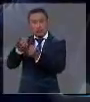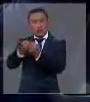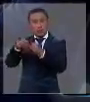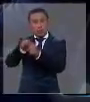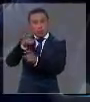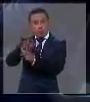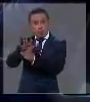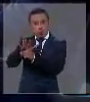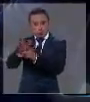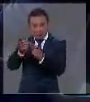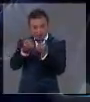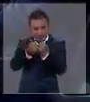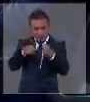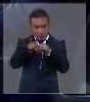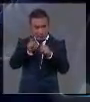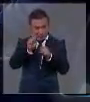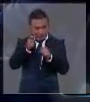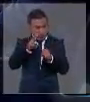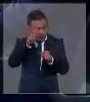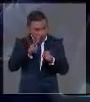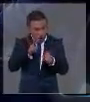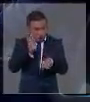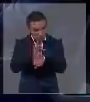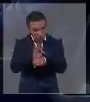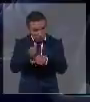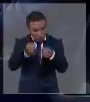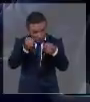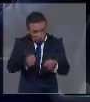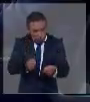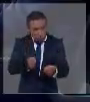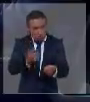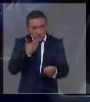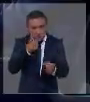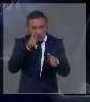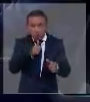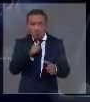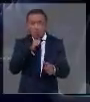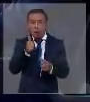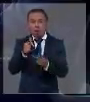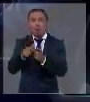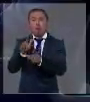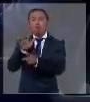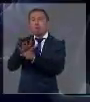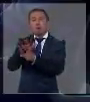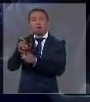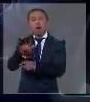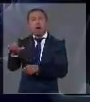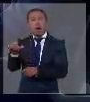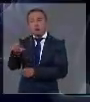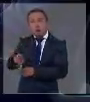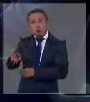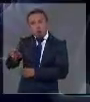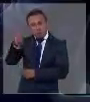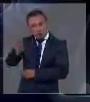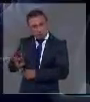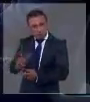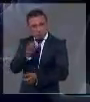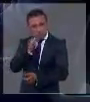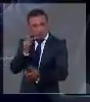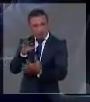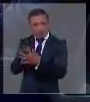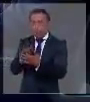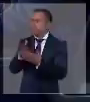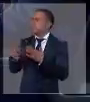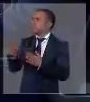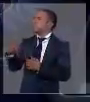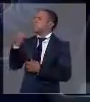sea, ni es seguro ni es popular. Porque en los centros de salud vamos a mejorar el sistema de salud pública.